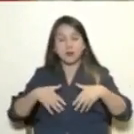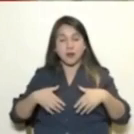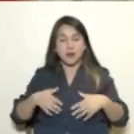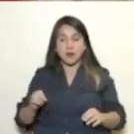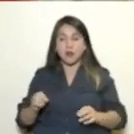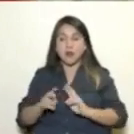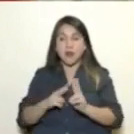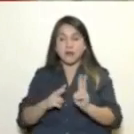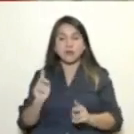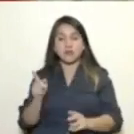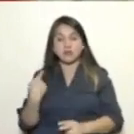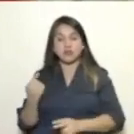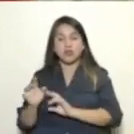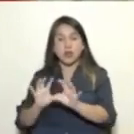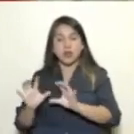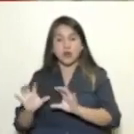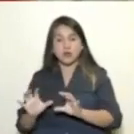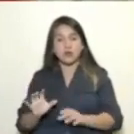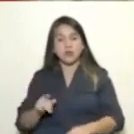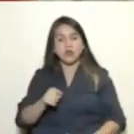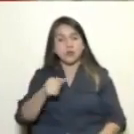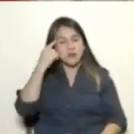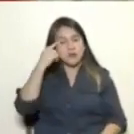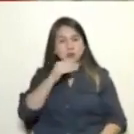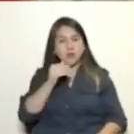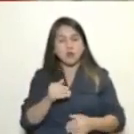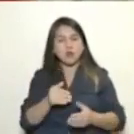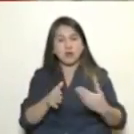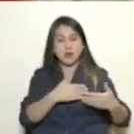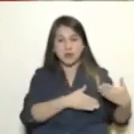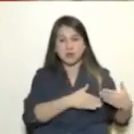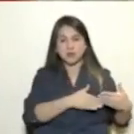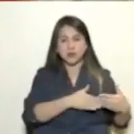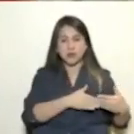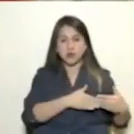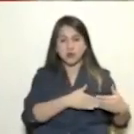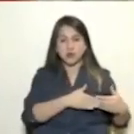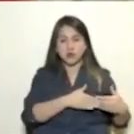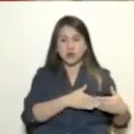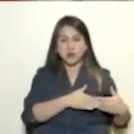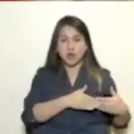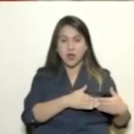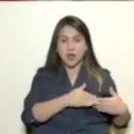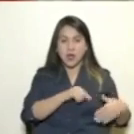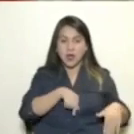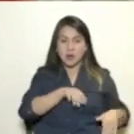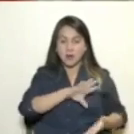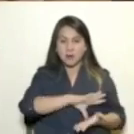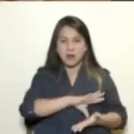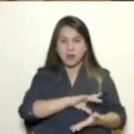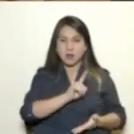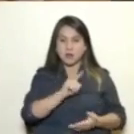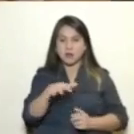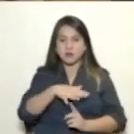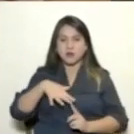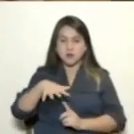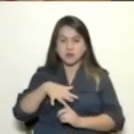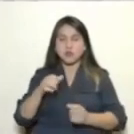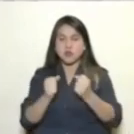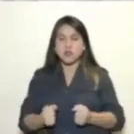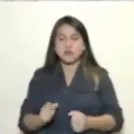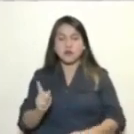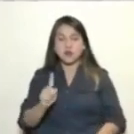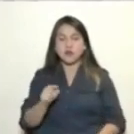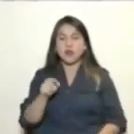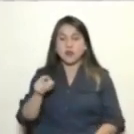regreso hacia lo local, y no va a haber una tentación también populista de regreso a lo local. No, ¿eso no es un escenario posible? No, eso es